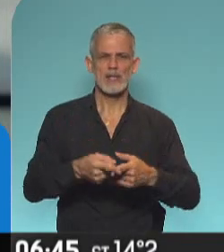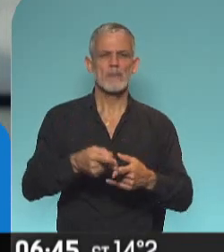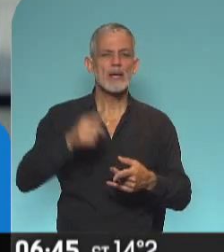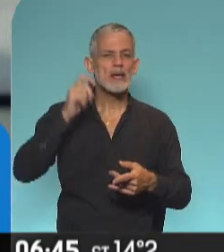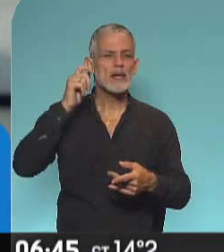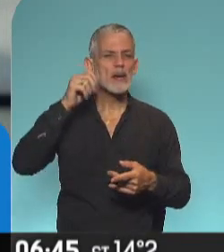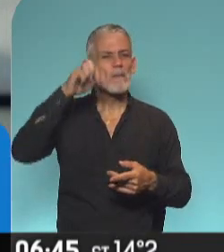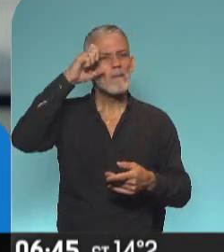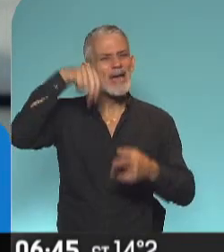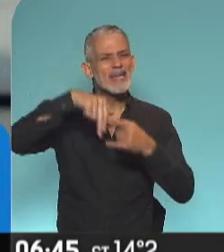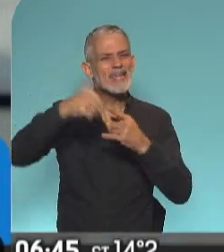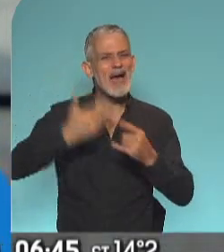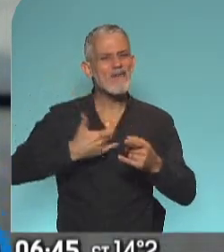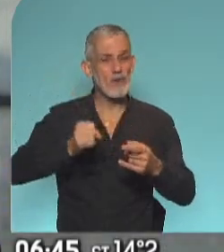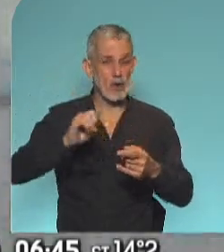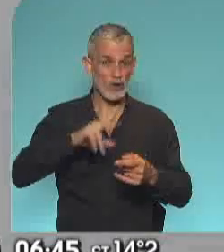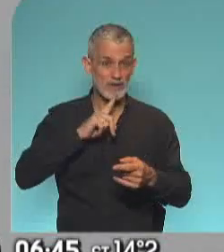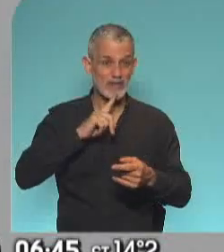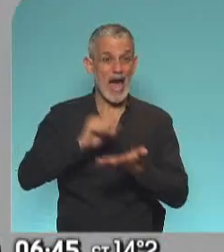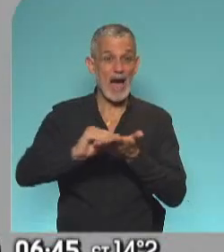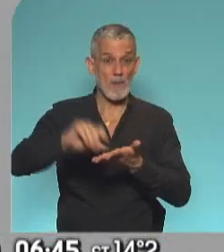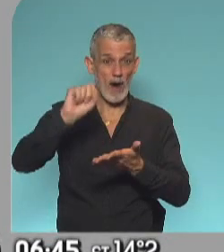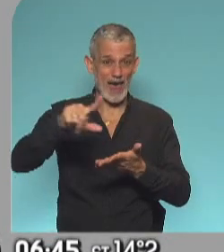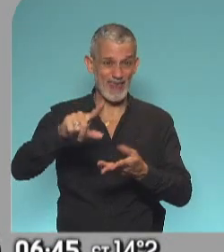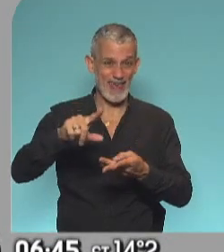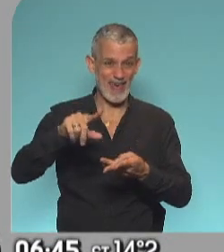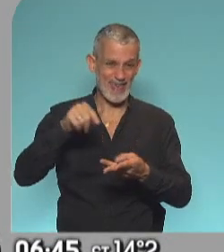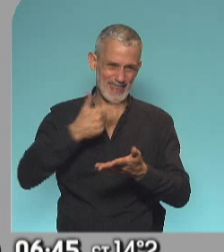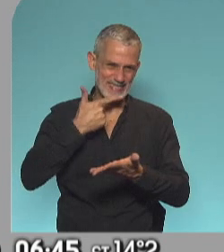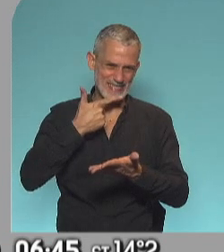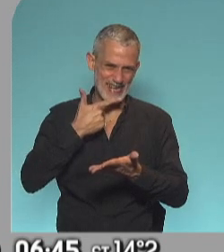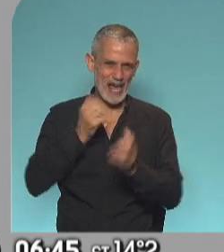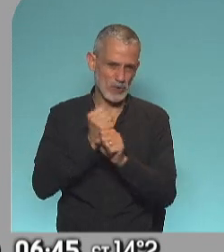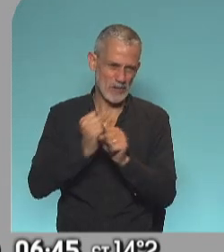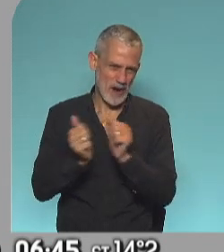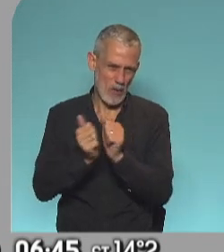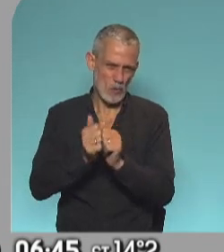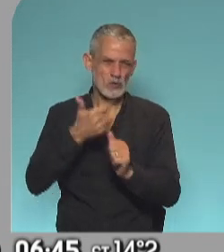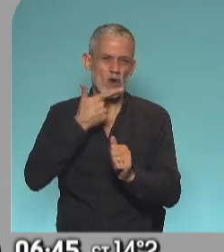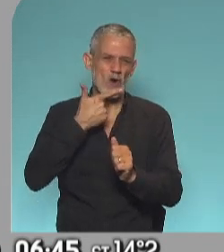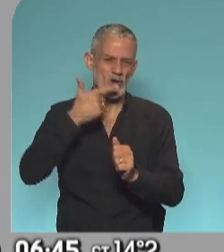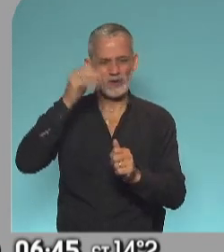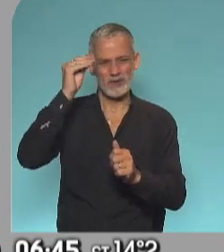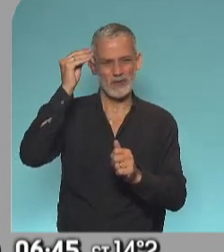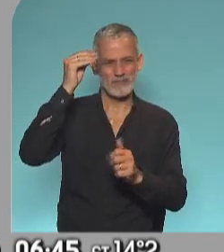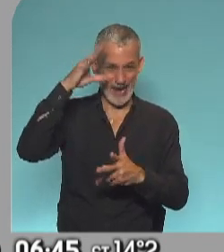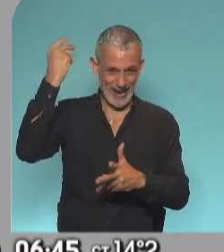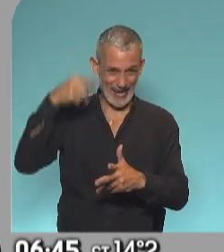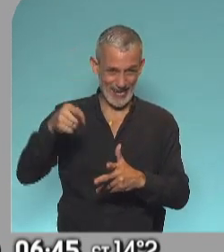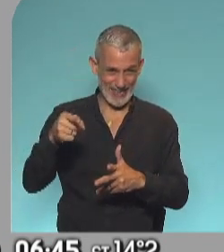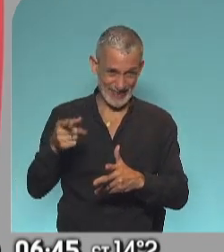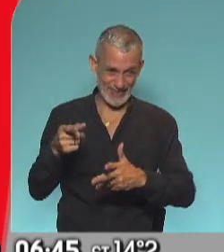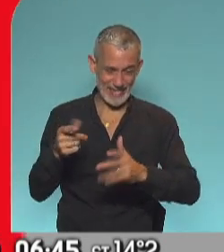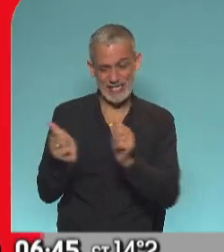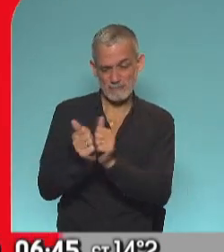Graciana Peñafort, Sí. la abogada del Senado Nacional que trabaja con Cristina Fernández de Kirchner, pero poniendo esto en el